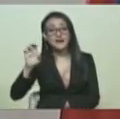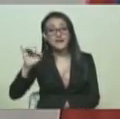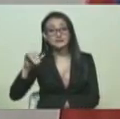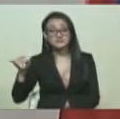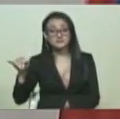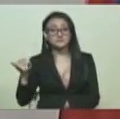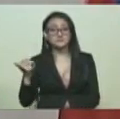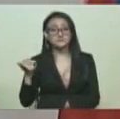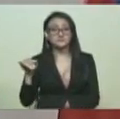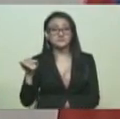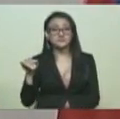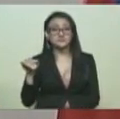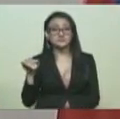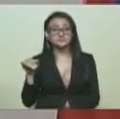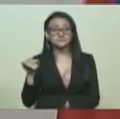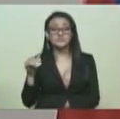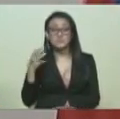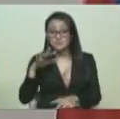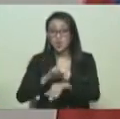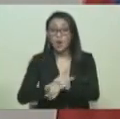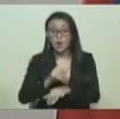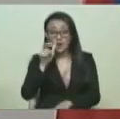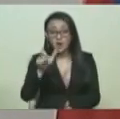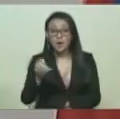capturado, terrorista, Manuel Díaz,